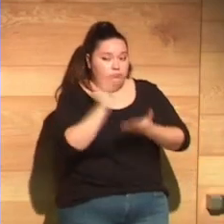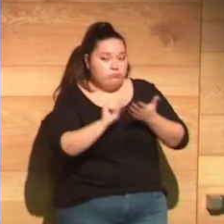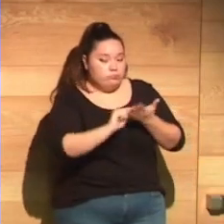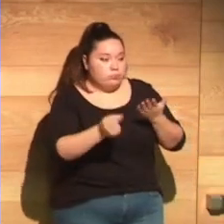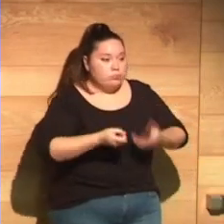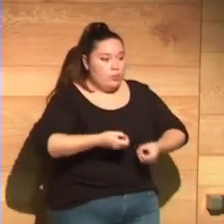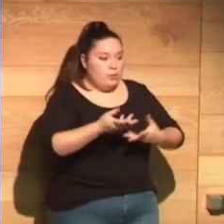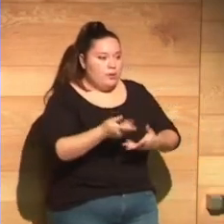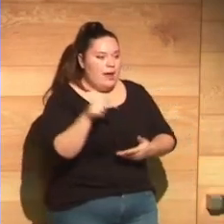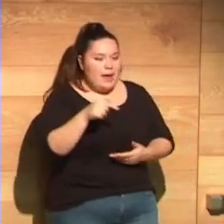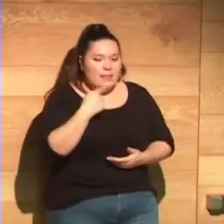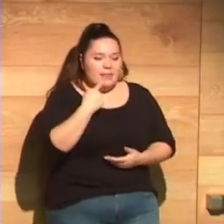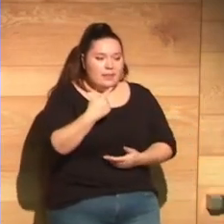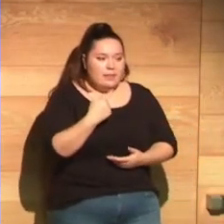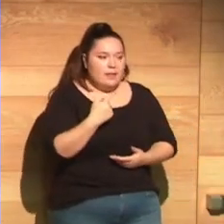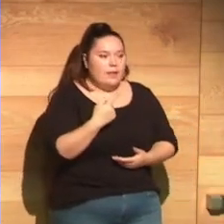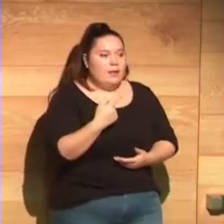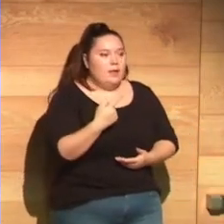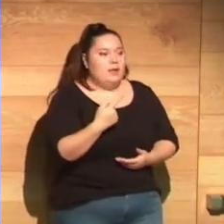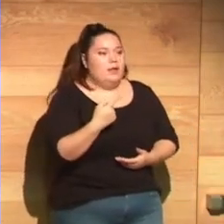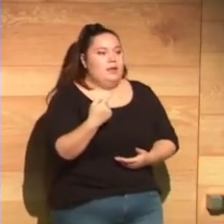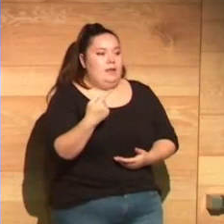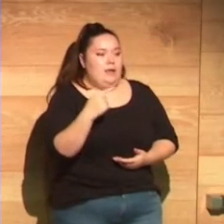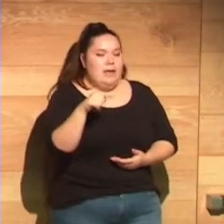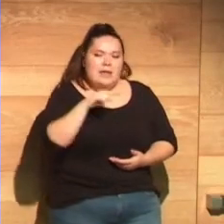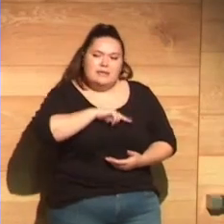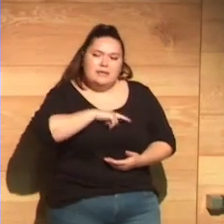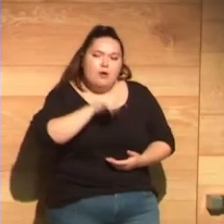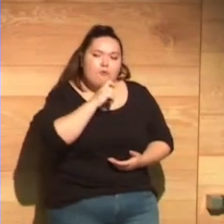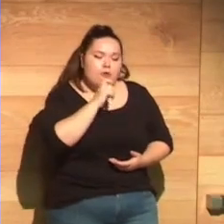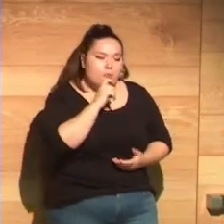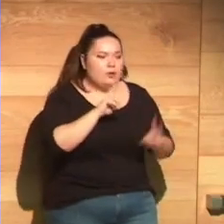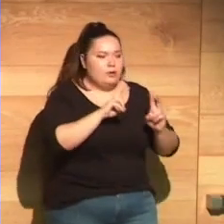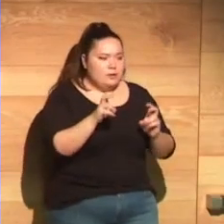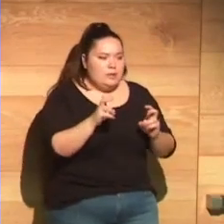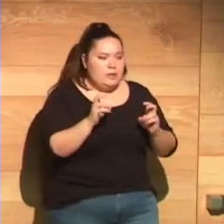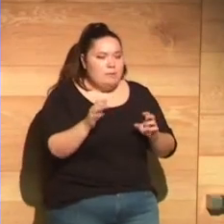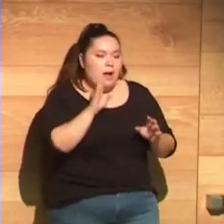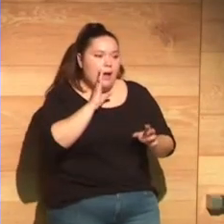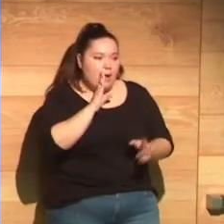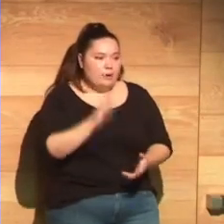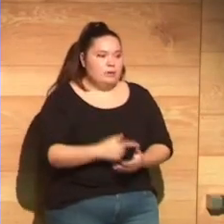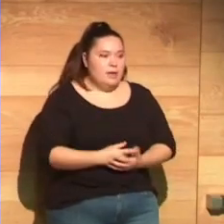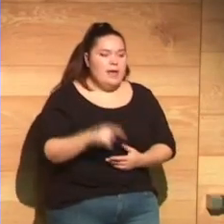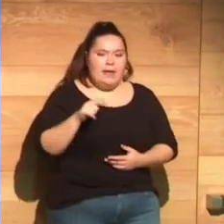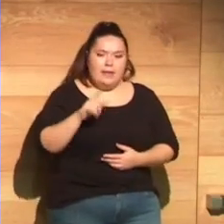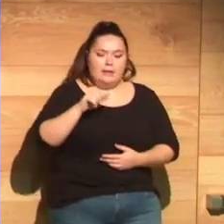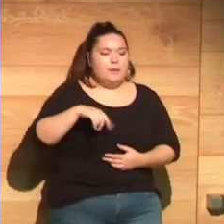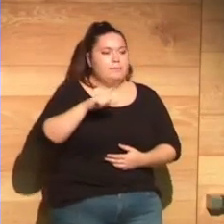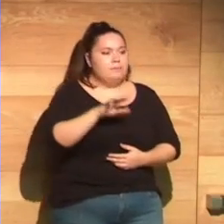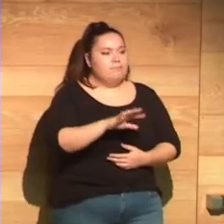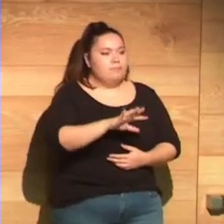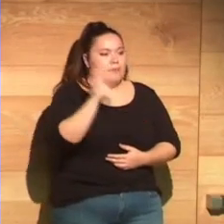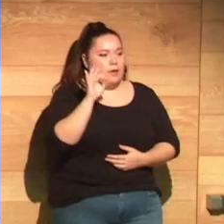biografía que es, entre comillas, escrita por ella, la de My Story, que está al final. Y en esa biografía sí que habla más de cómo se